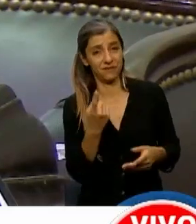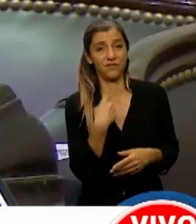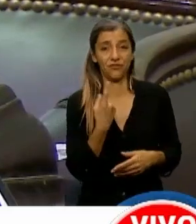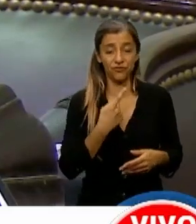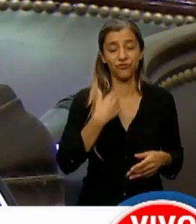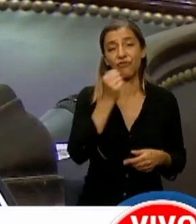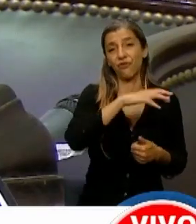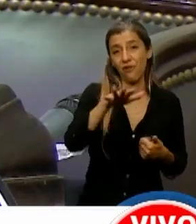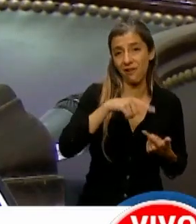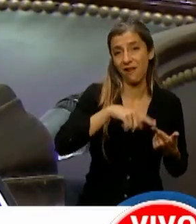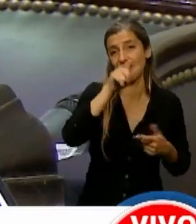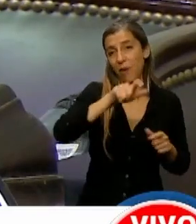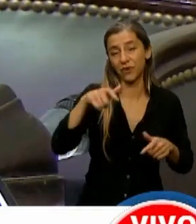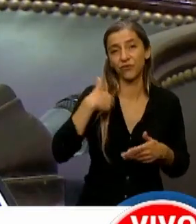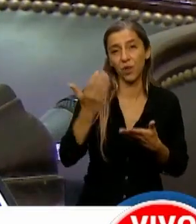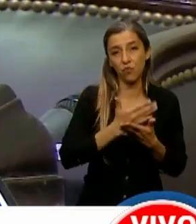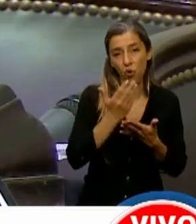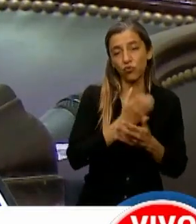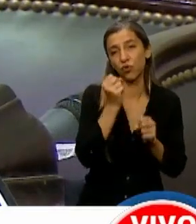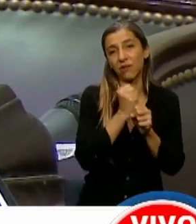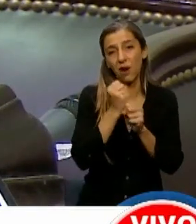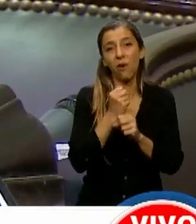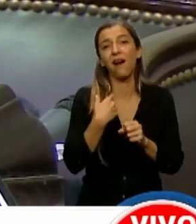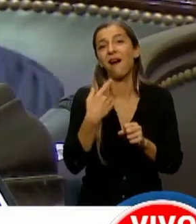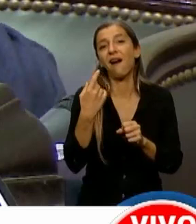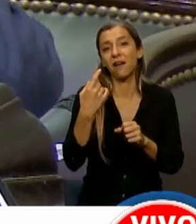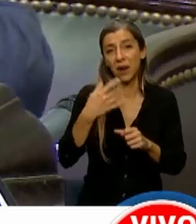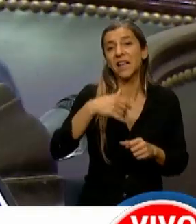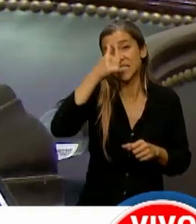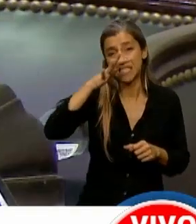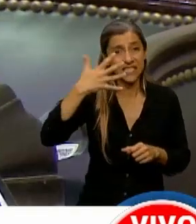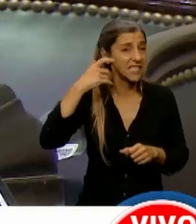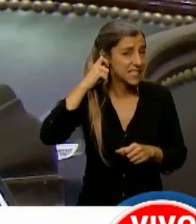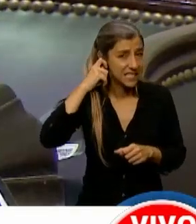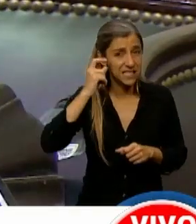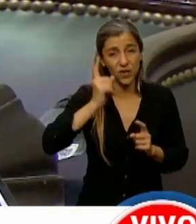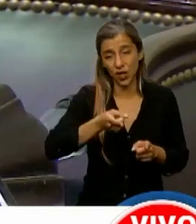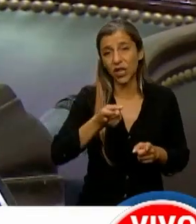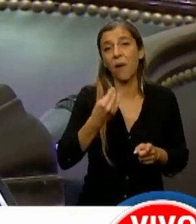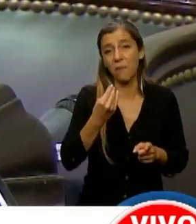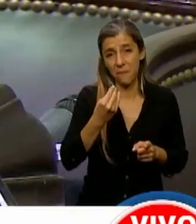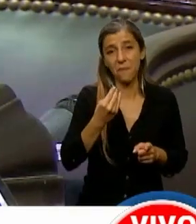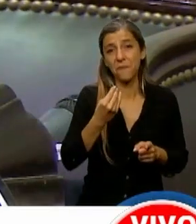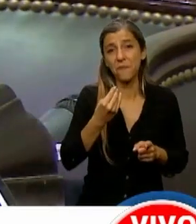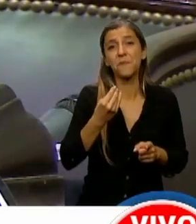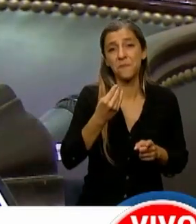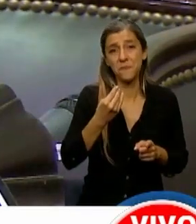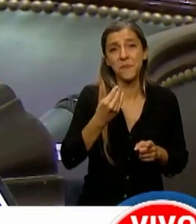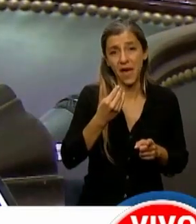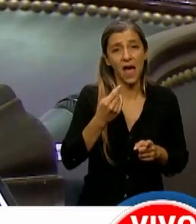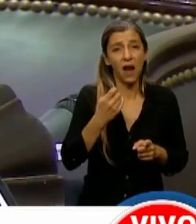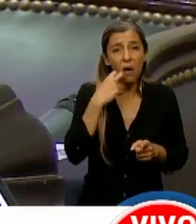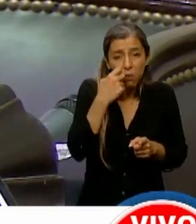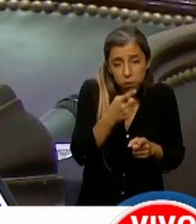campesinos, colonos, que tienen que jubilarse a los 65 años y también envejecen rápido. No llegan a los